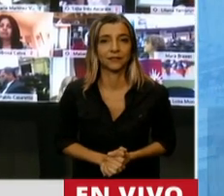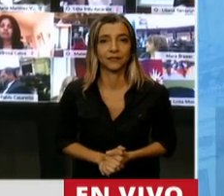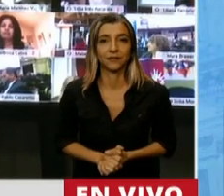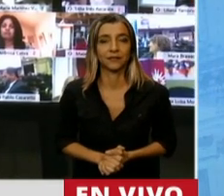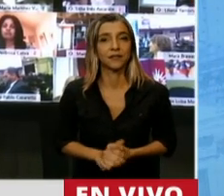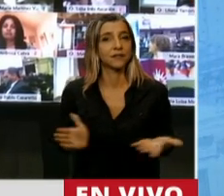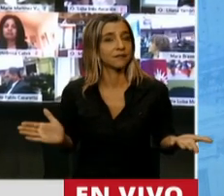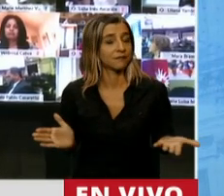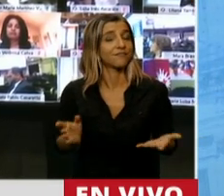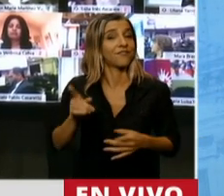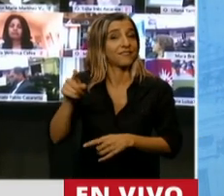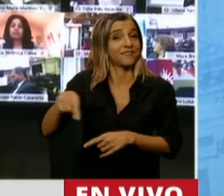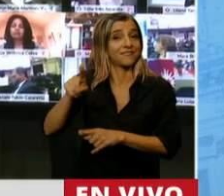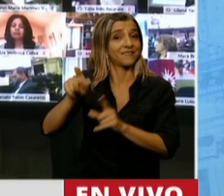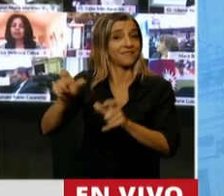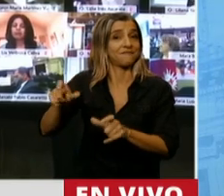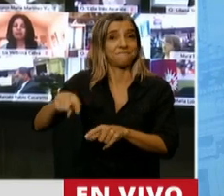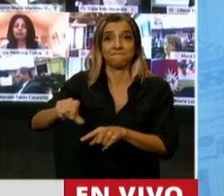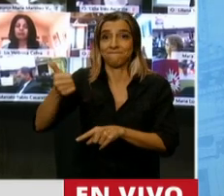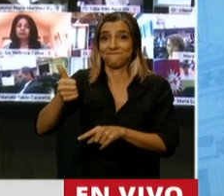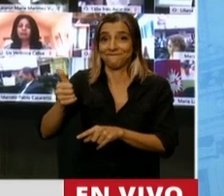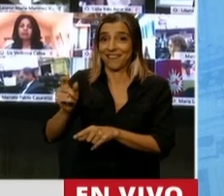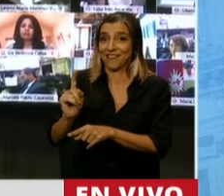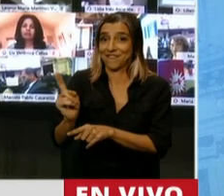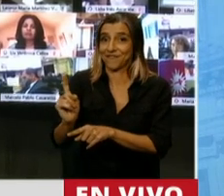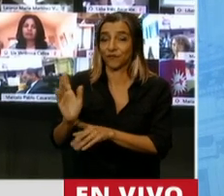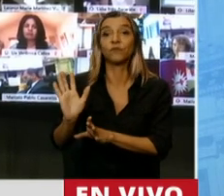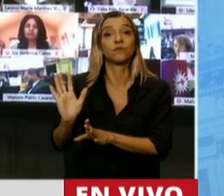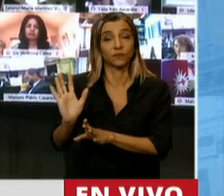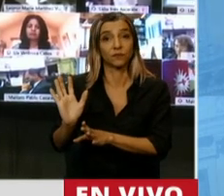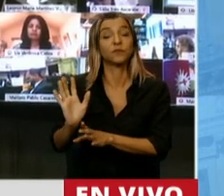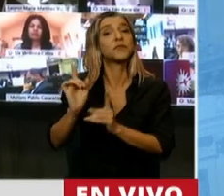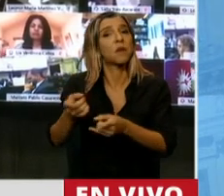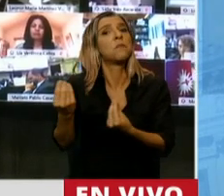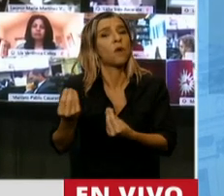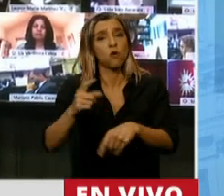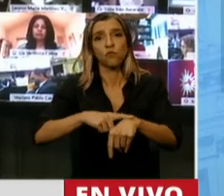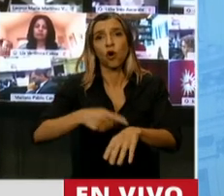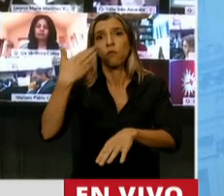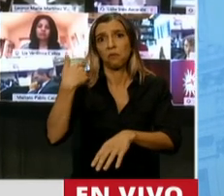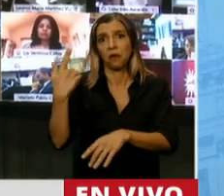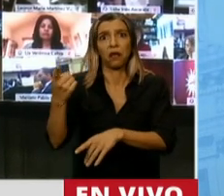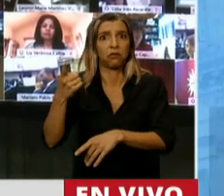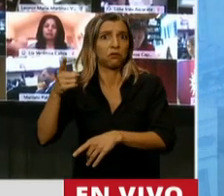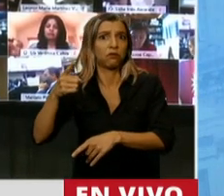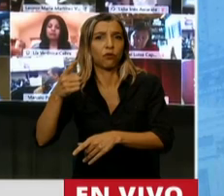Tampoco ganaron aquellos que querían frenar la evolución de los derechos civiles de los ciudadanos.